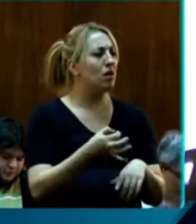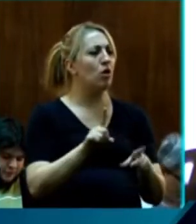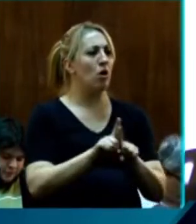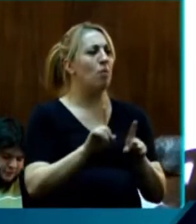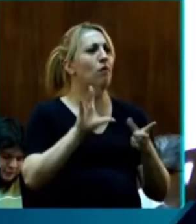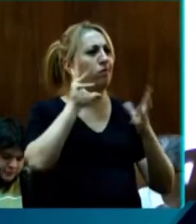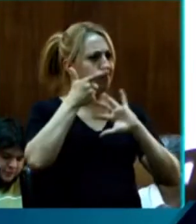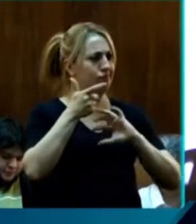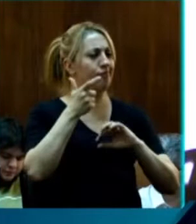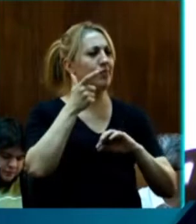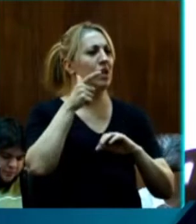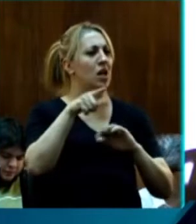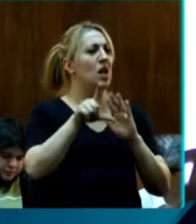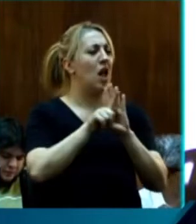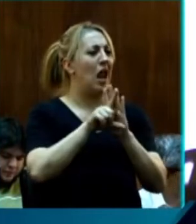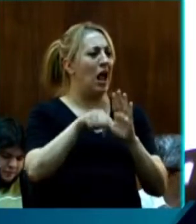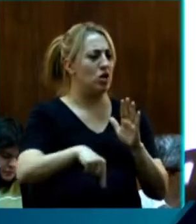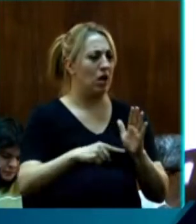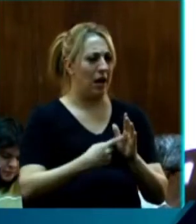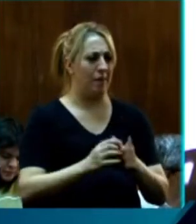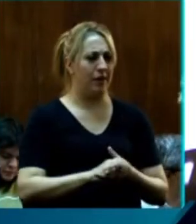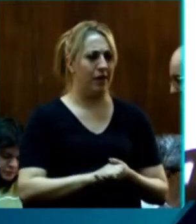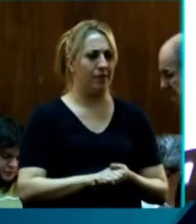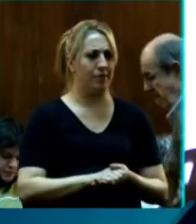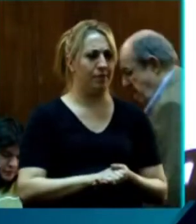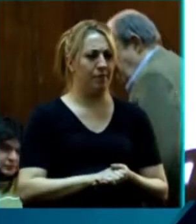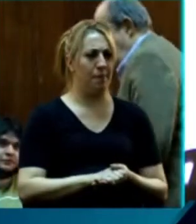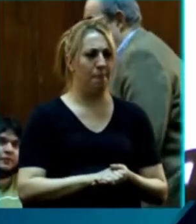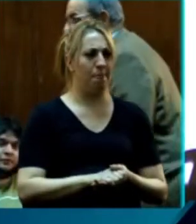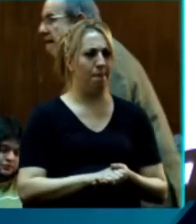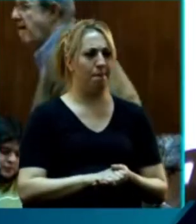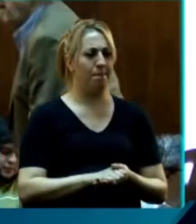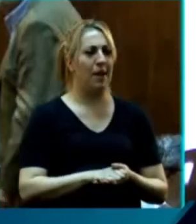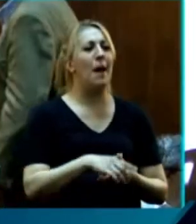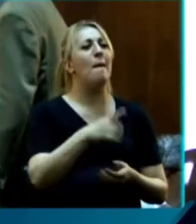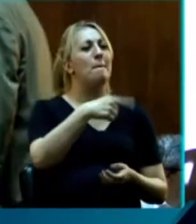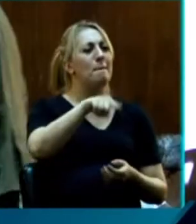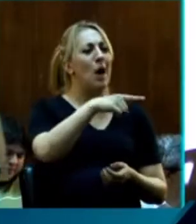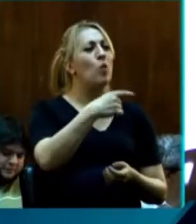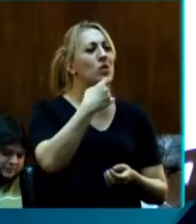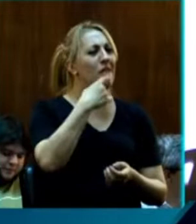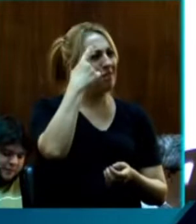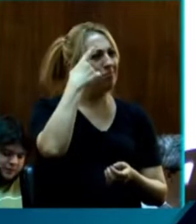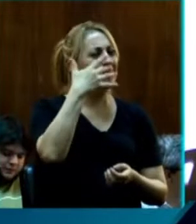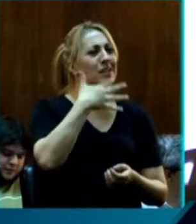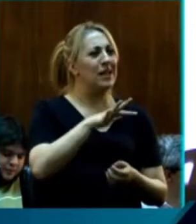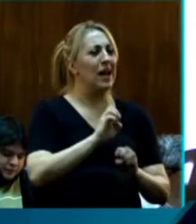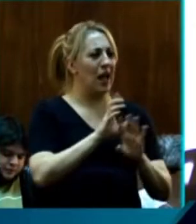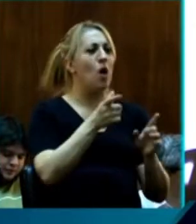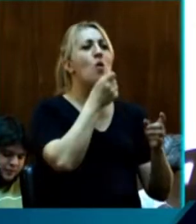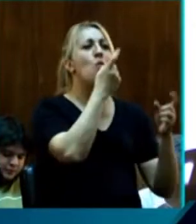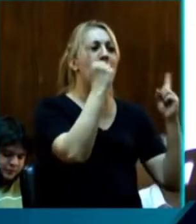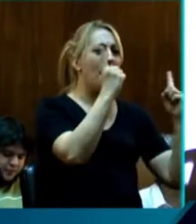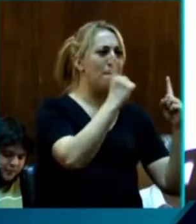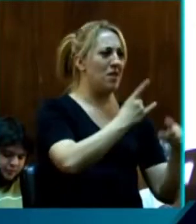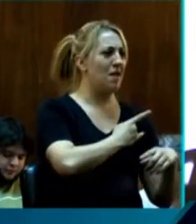reaccionaria, de la legislación en la Ciudad de Buenos Aires. Para que ustedes tomen un ejemplo claro, a una docente en la Facultad